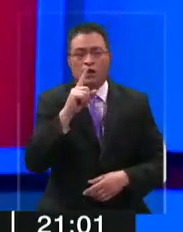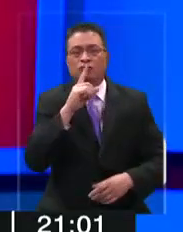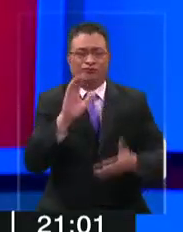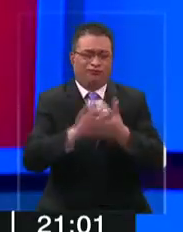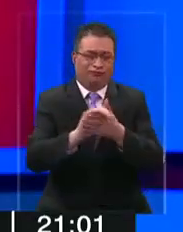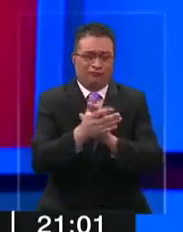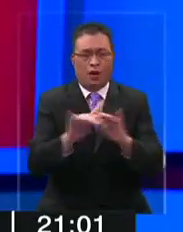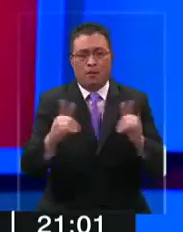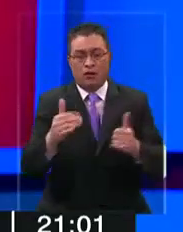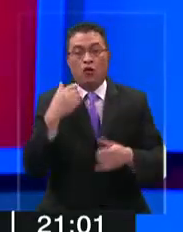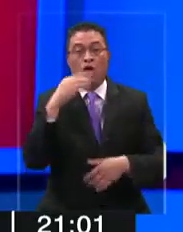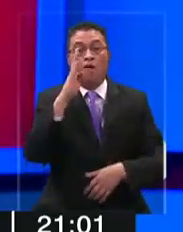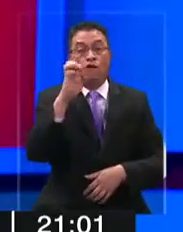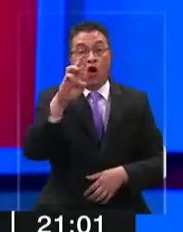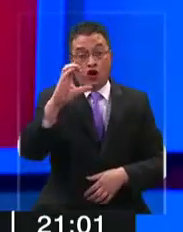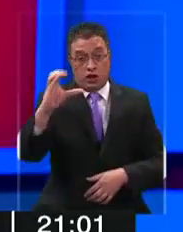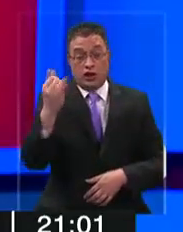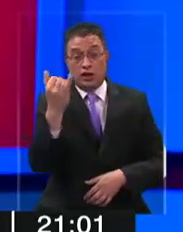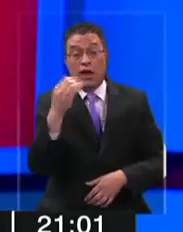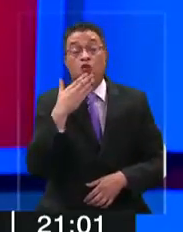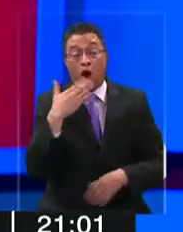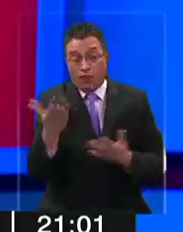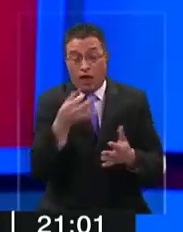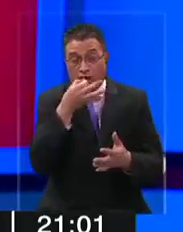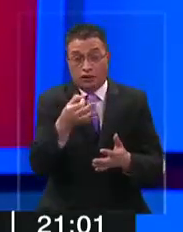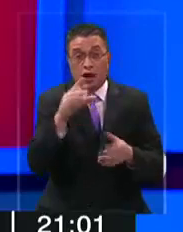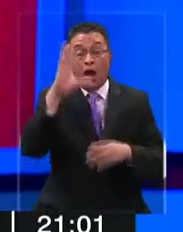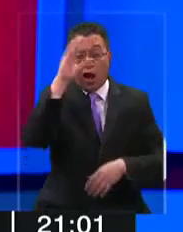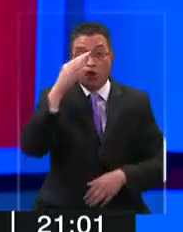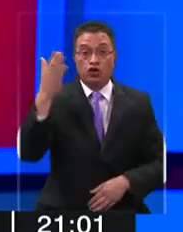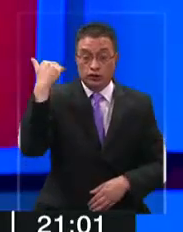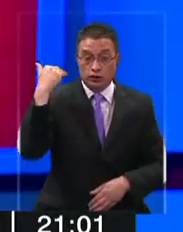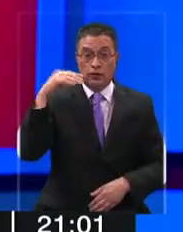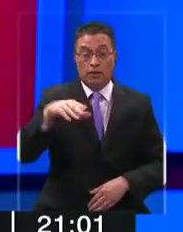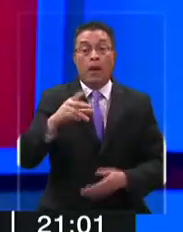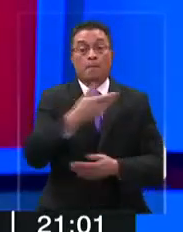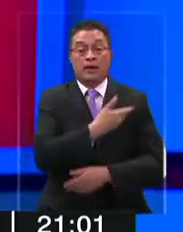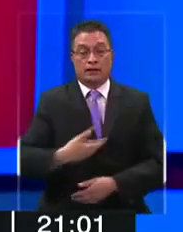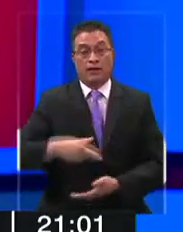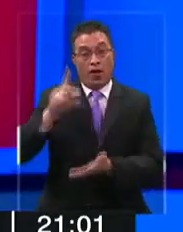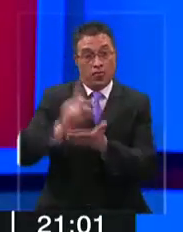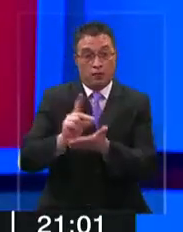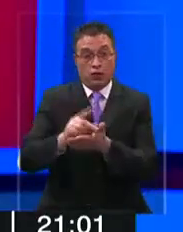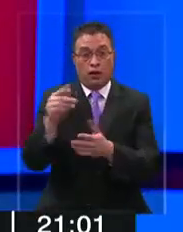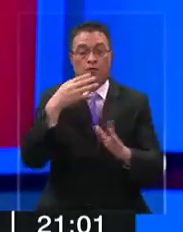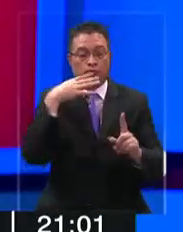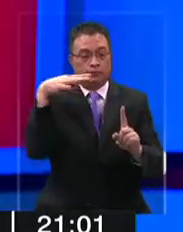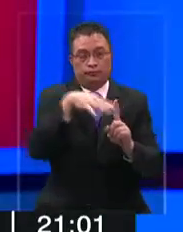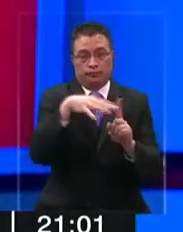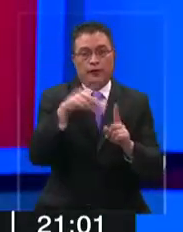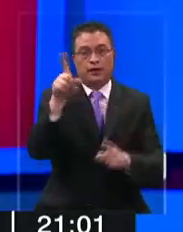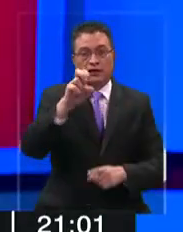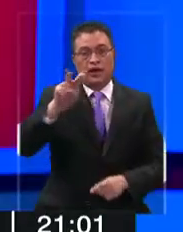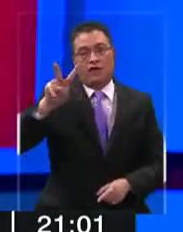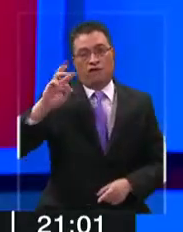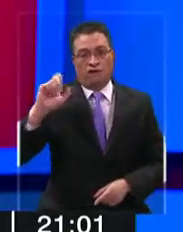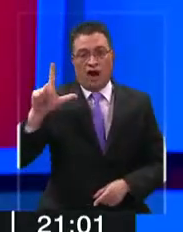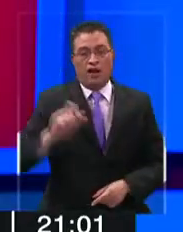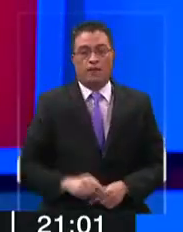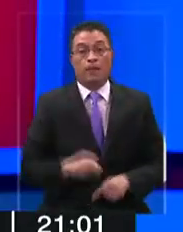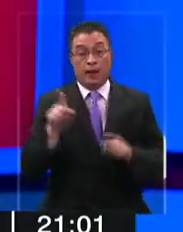partidos arreglan la ley a su pinta. Y anoche, en este programa, también el presidente de la Cámara de Diputados criticó al servicio electoral. El CERVEL